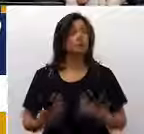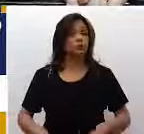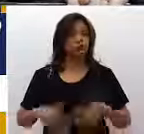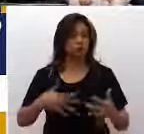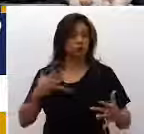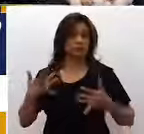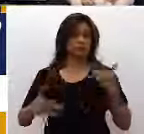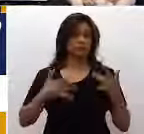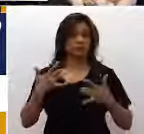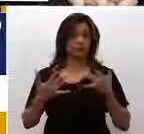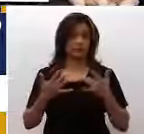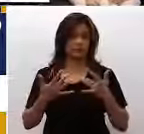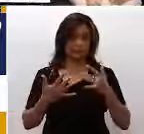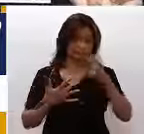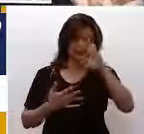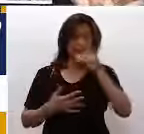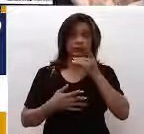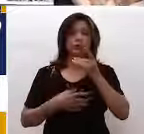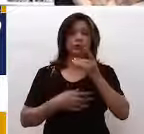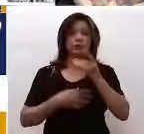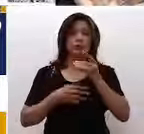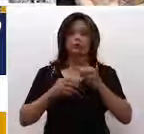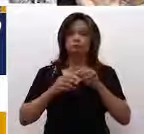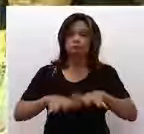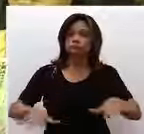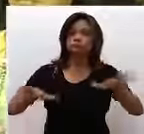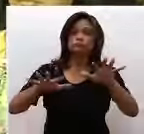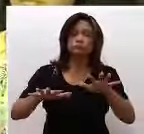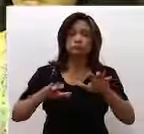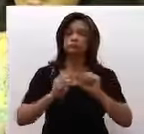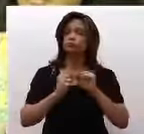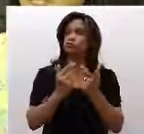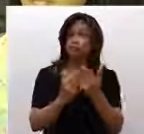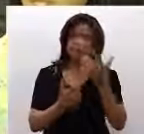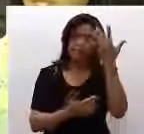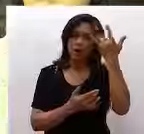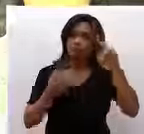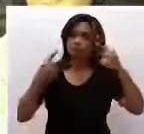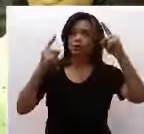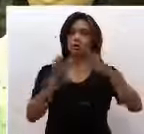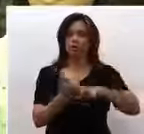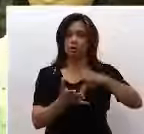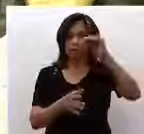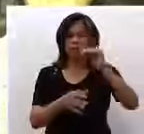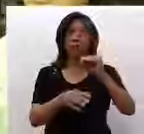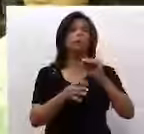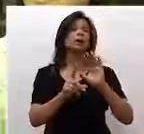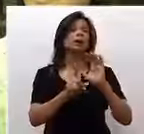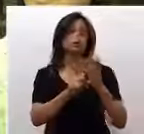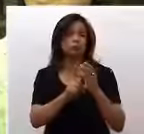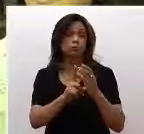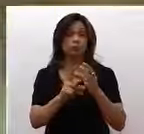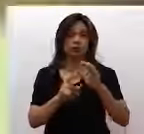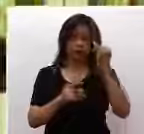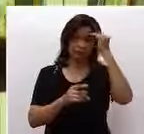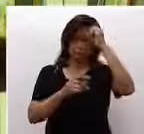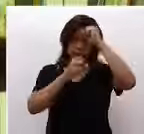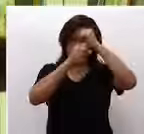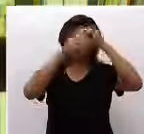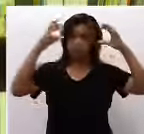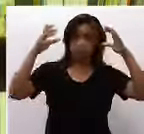Una gran alegría se siente en todos los sectores sociales, porque triunfa el aprendizaje, la cultura, la imaginación.